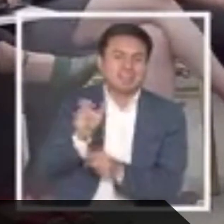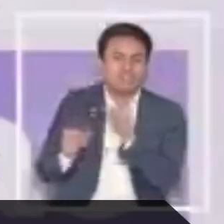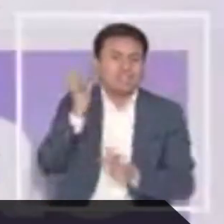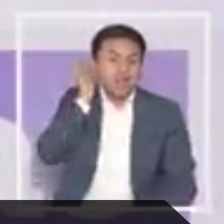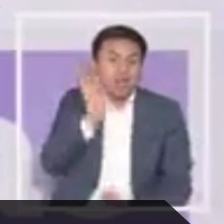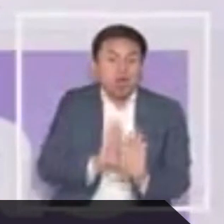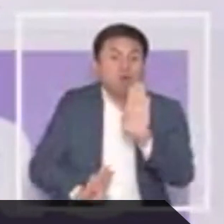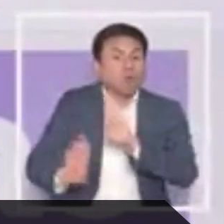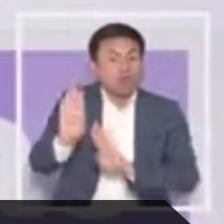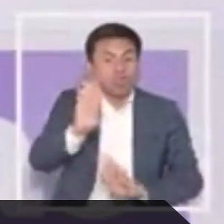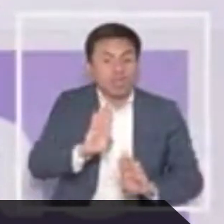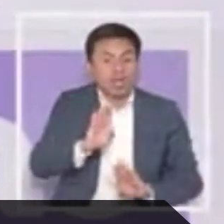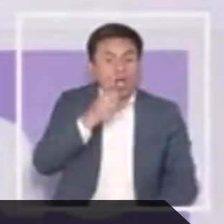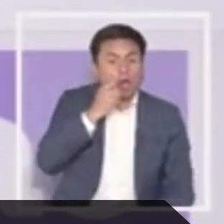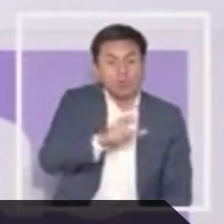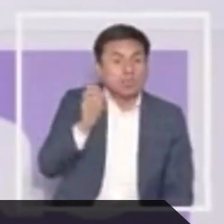cuidan a